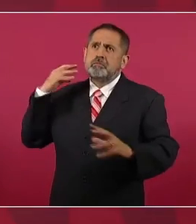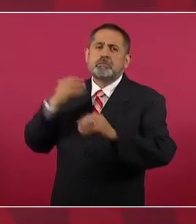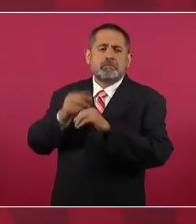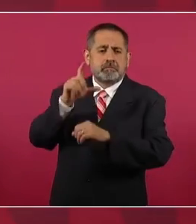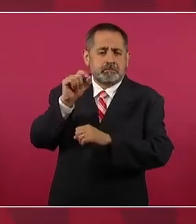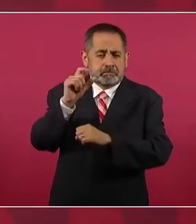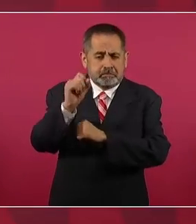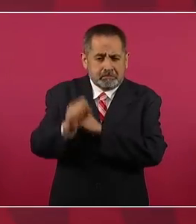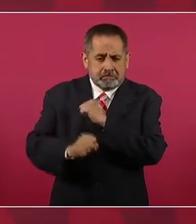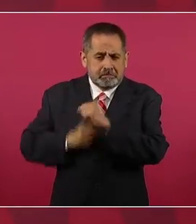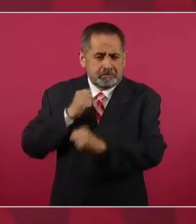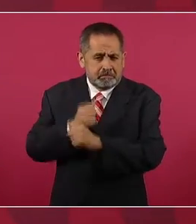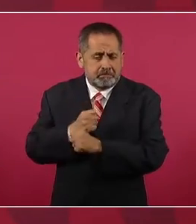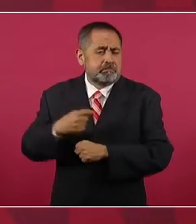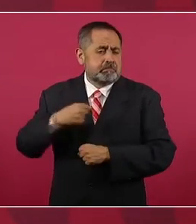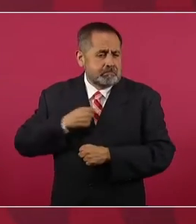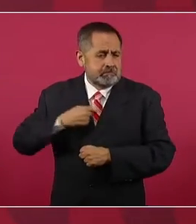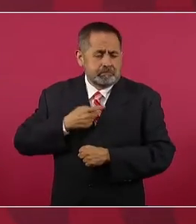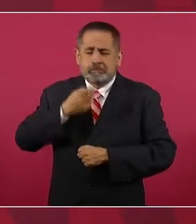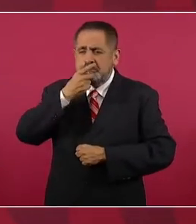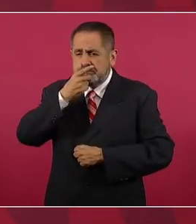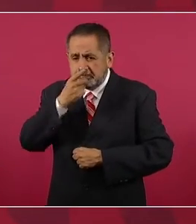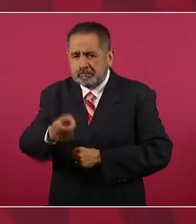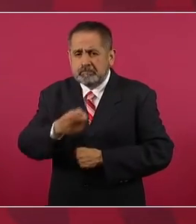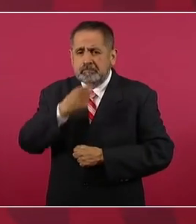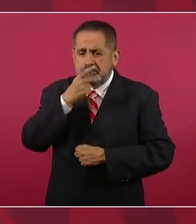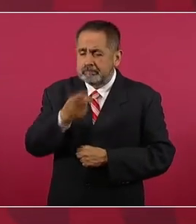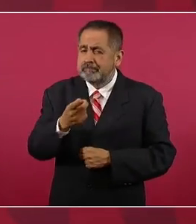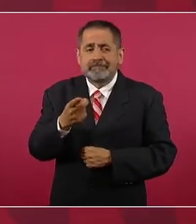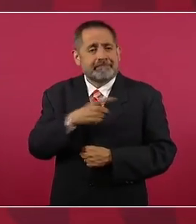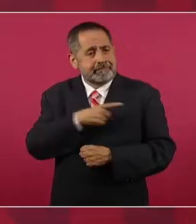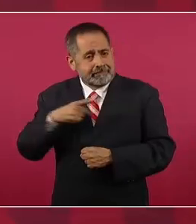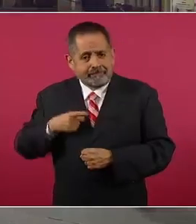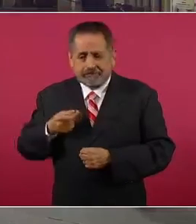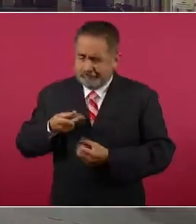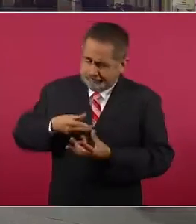años hablando de la autosuficiencia